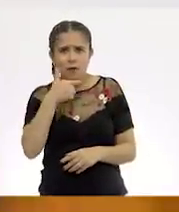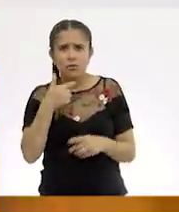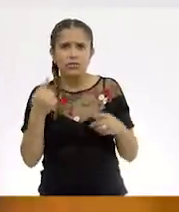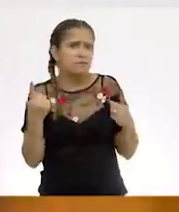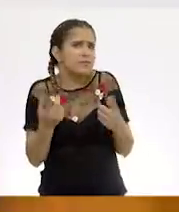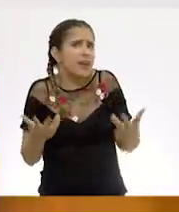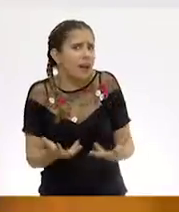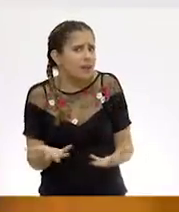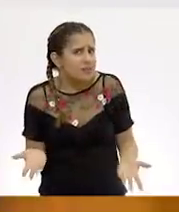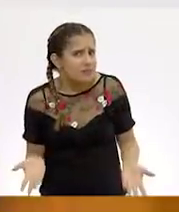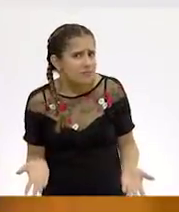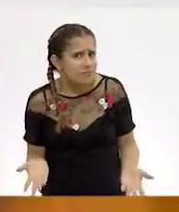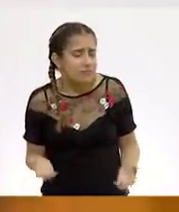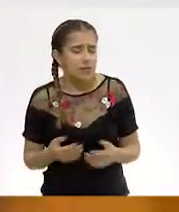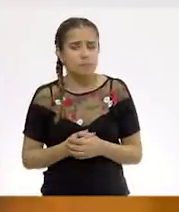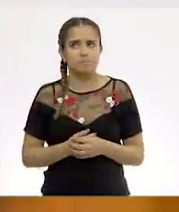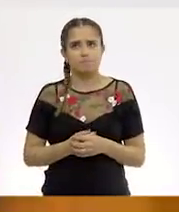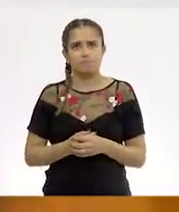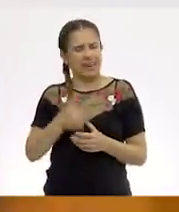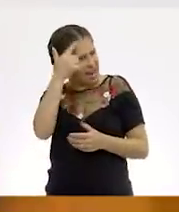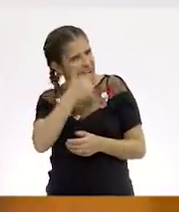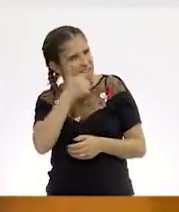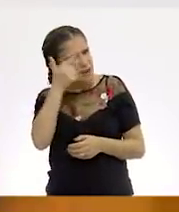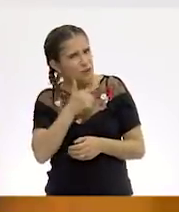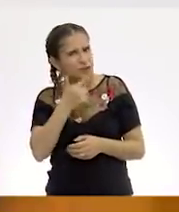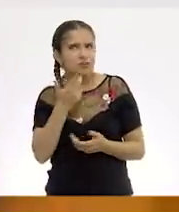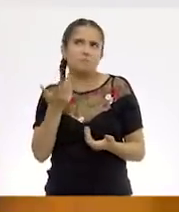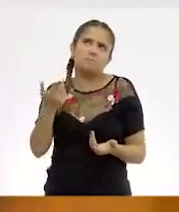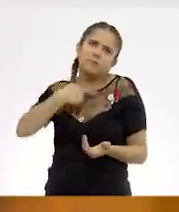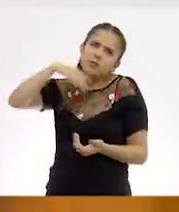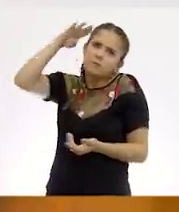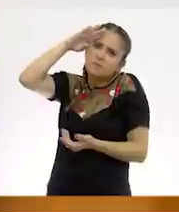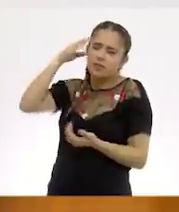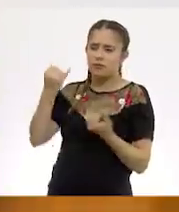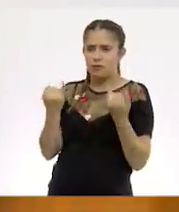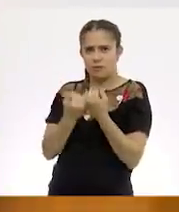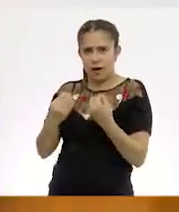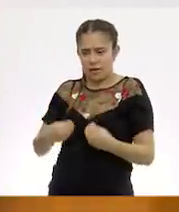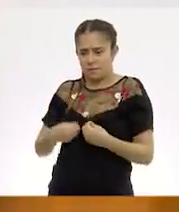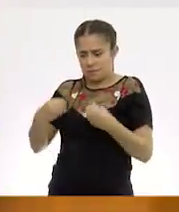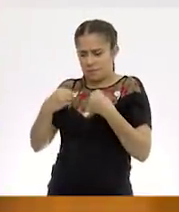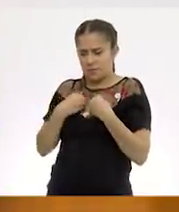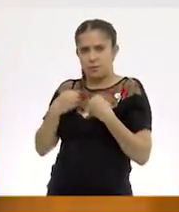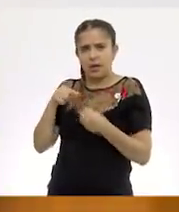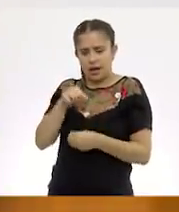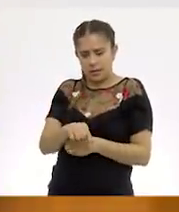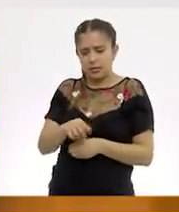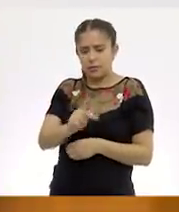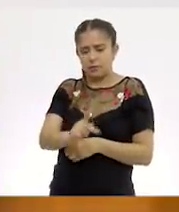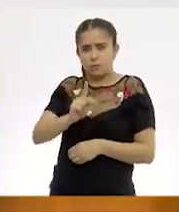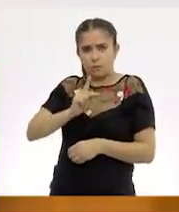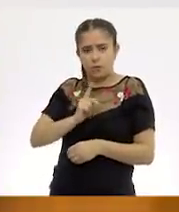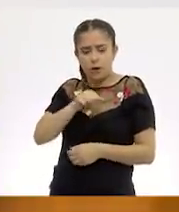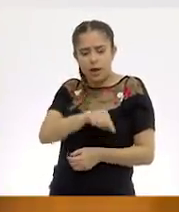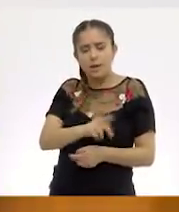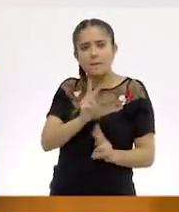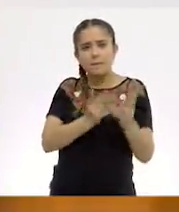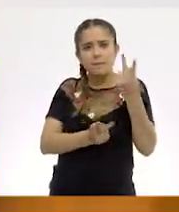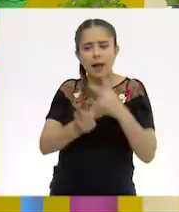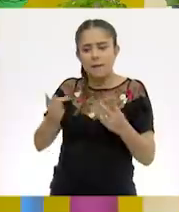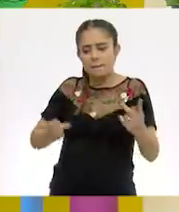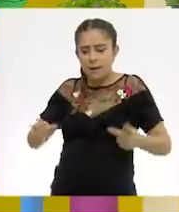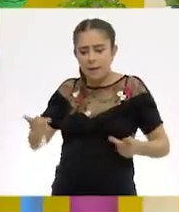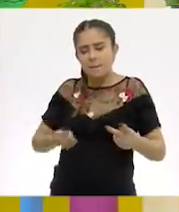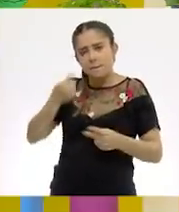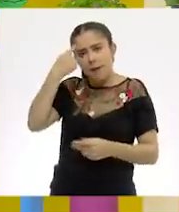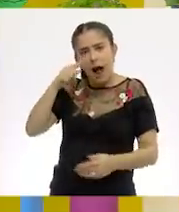Durante la noche, pues creo que al igual que nosotros y que otros seres vivos, se empiezan a preparar para descansar un poquito. Así